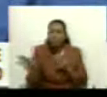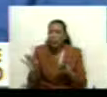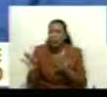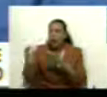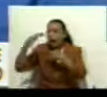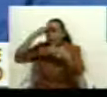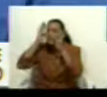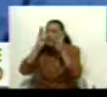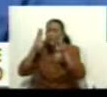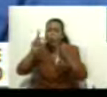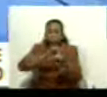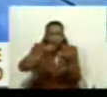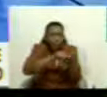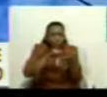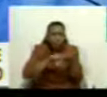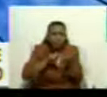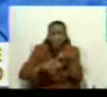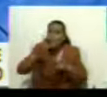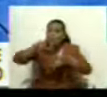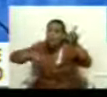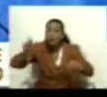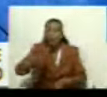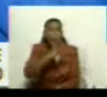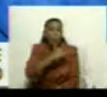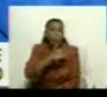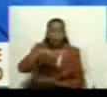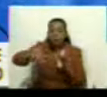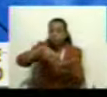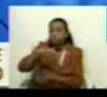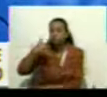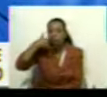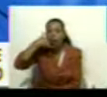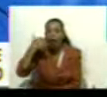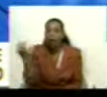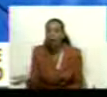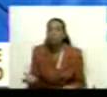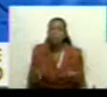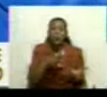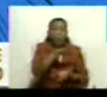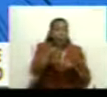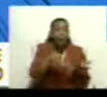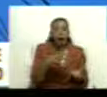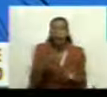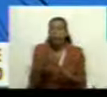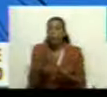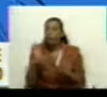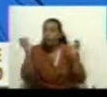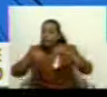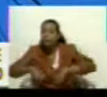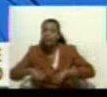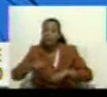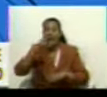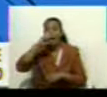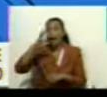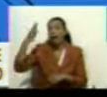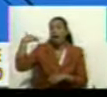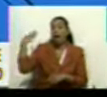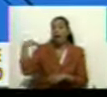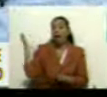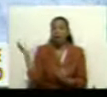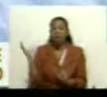hacer atención a todas las personas que tienen problemática. No quiere decir que desde ahorita nosotros hemos tenido